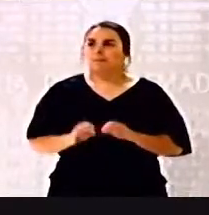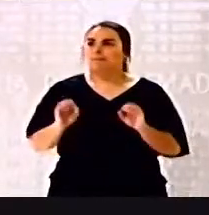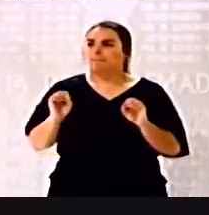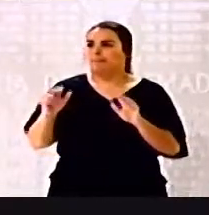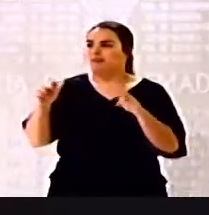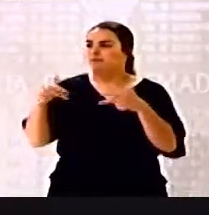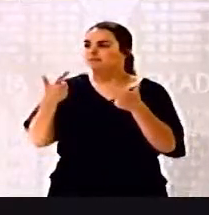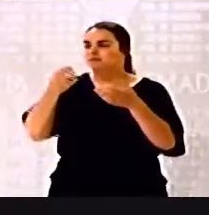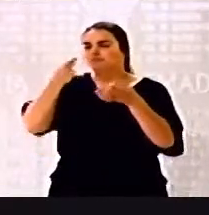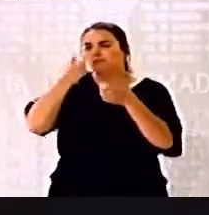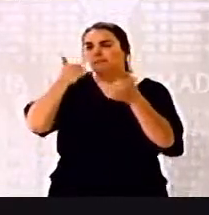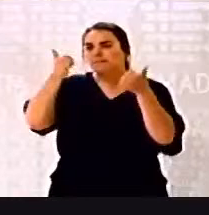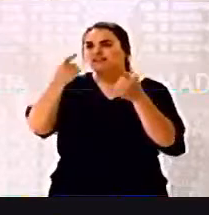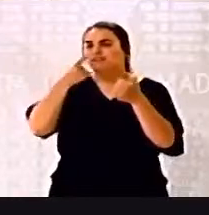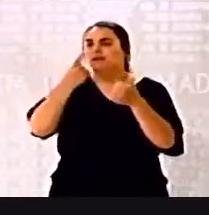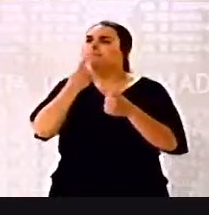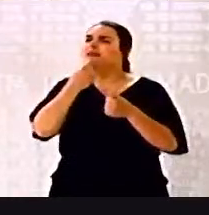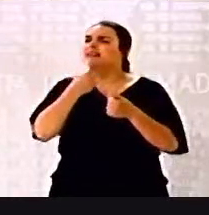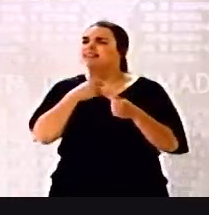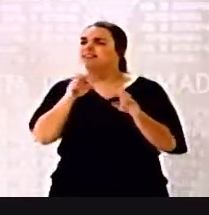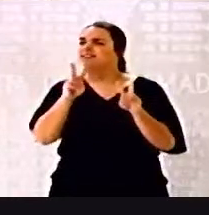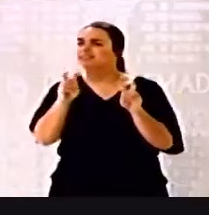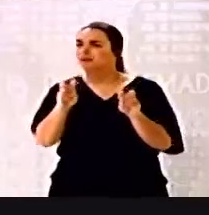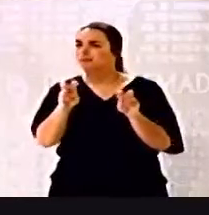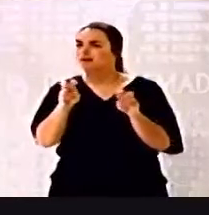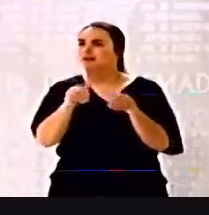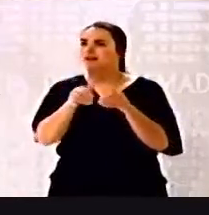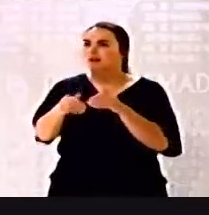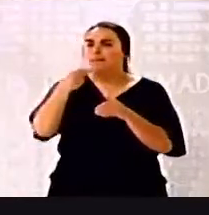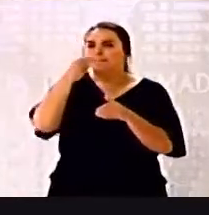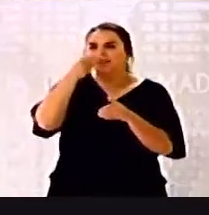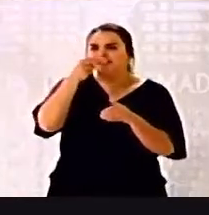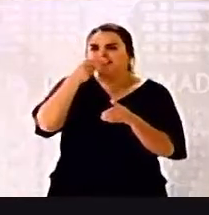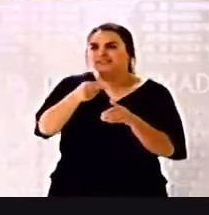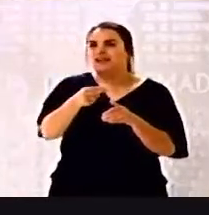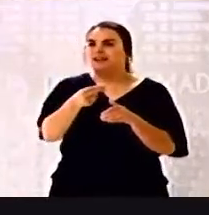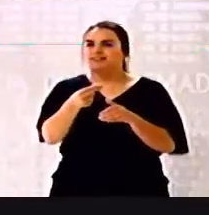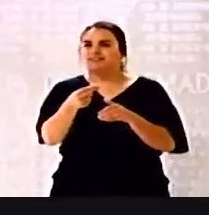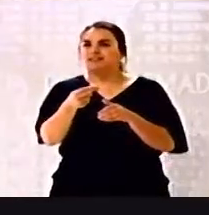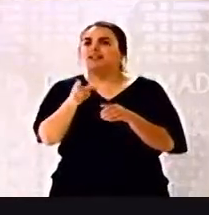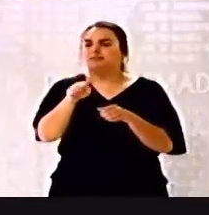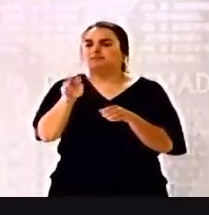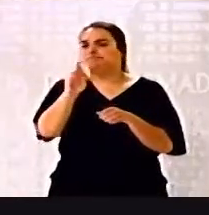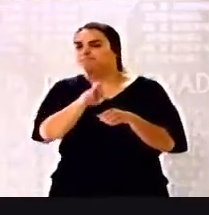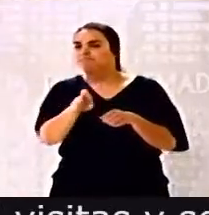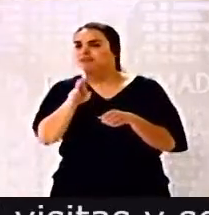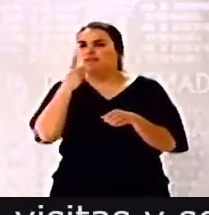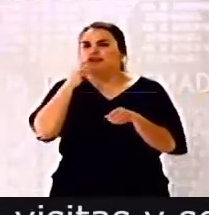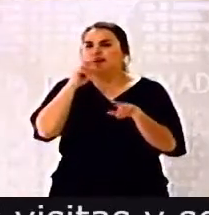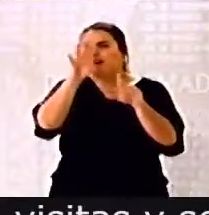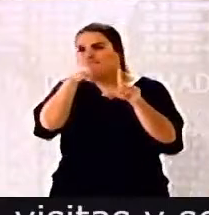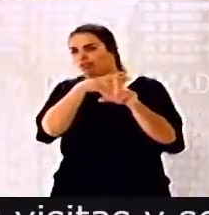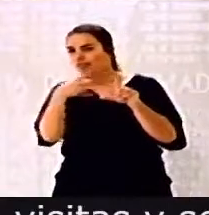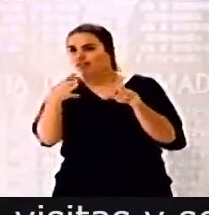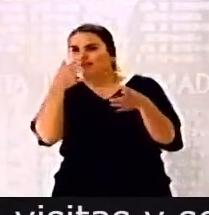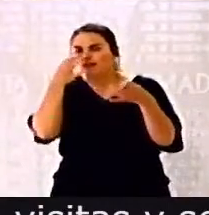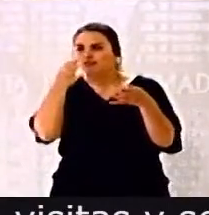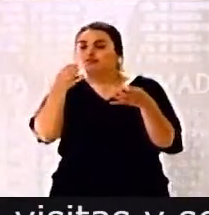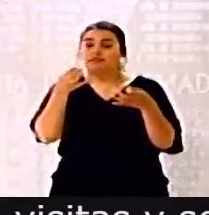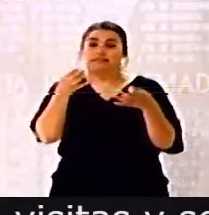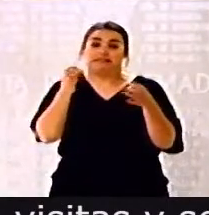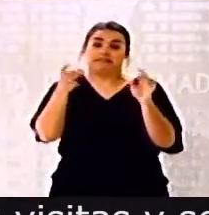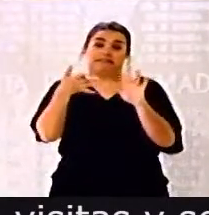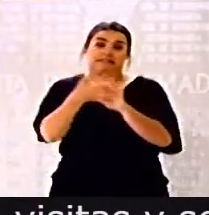Permítame solo un matiz al respecto. Cuando me dice que habrá visitas y que se revisará, entiendo que no será con